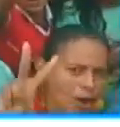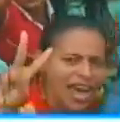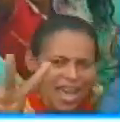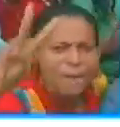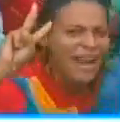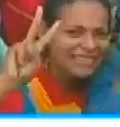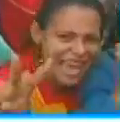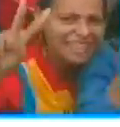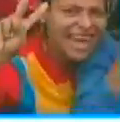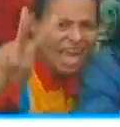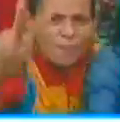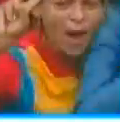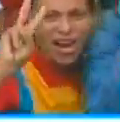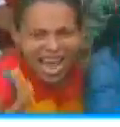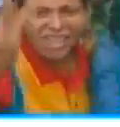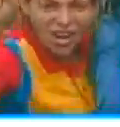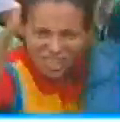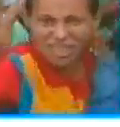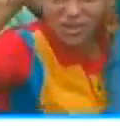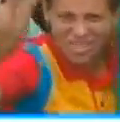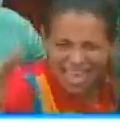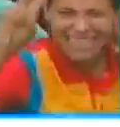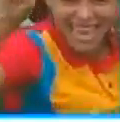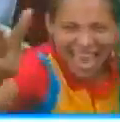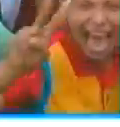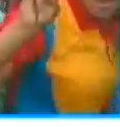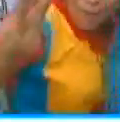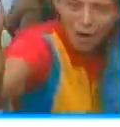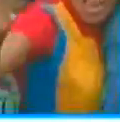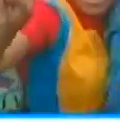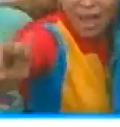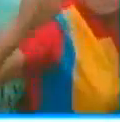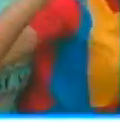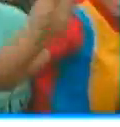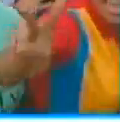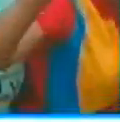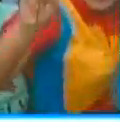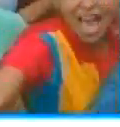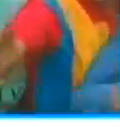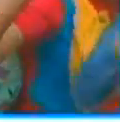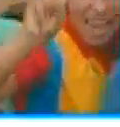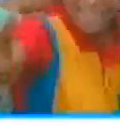Venezuela se llama Asamblea Nacional Constituyente, así de sencillo.